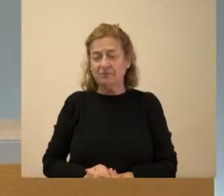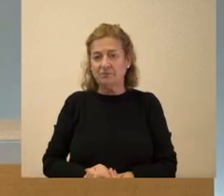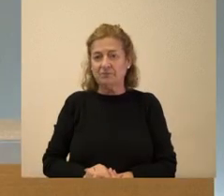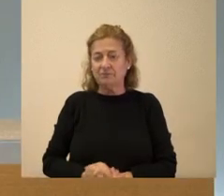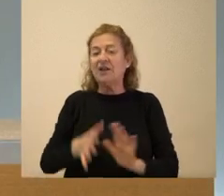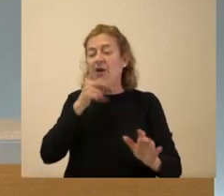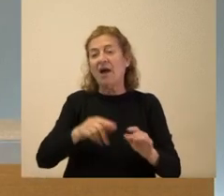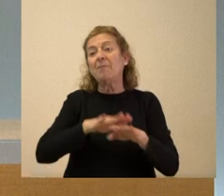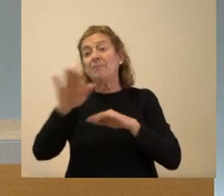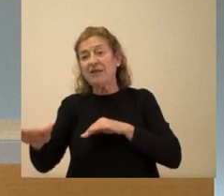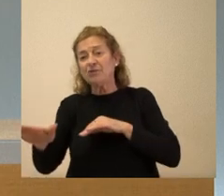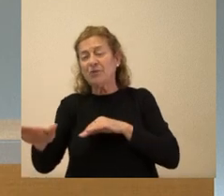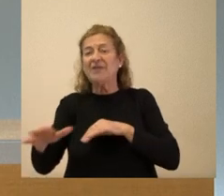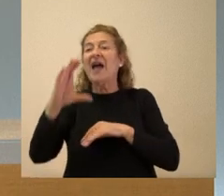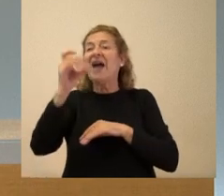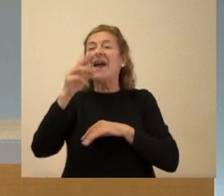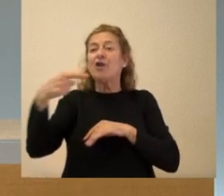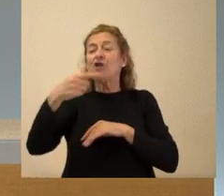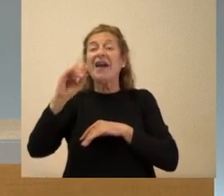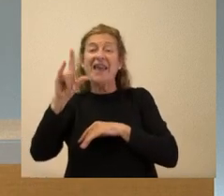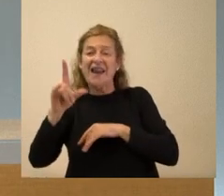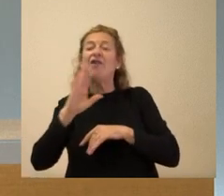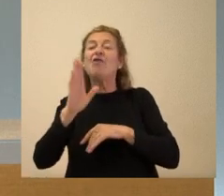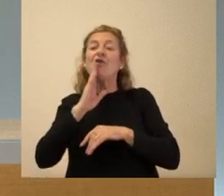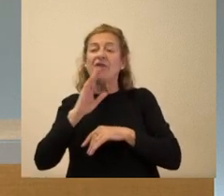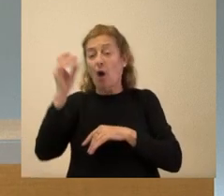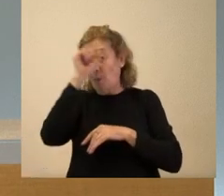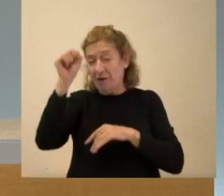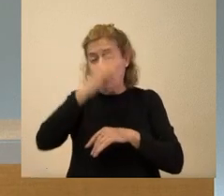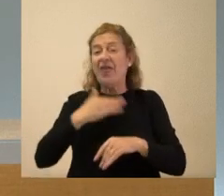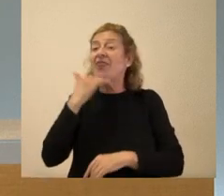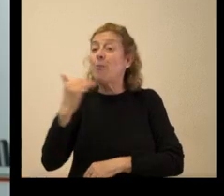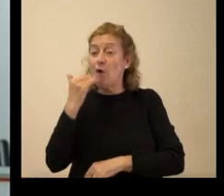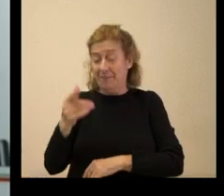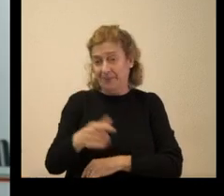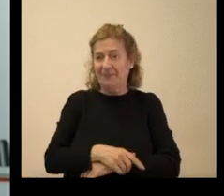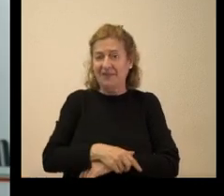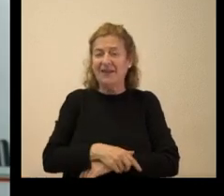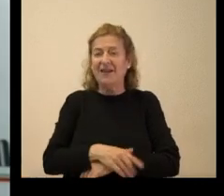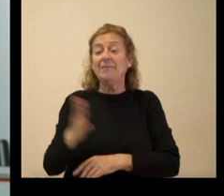damos paso ahora a Carlos Gil que nos sigue desde la opinión de Zamora Adelante Carlos